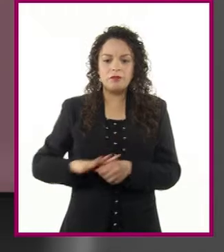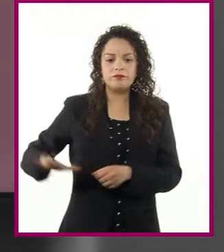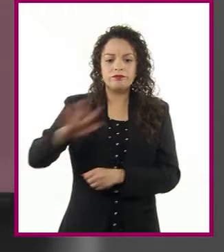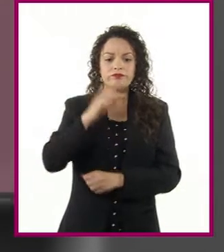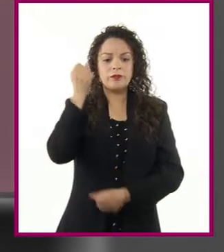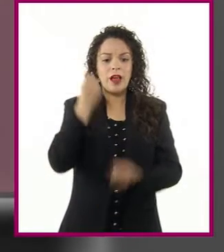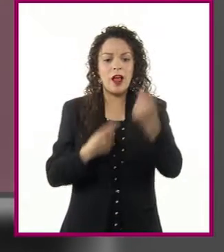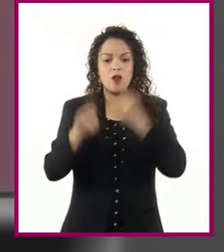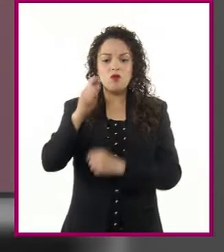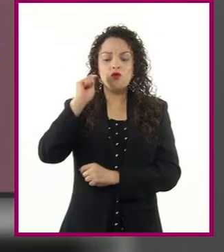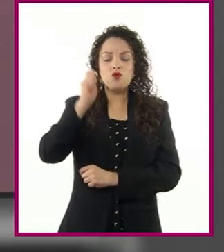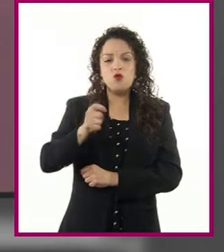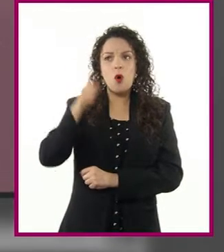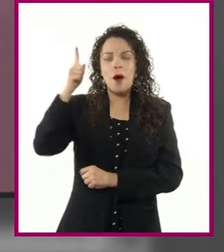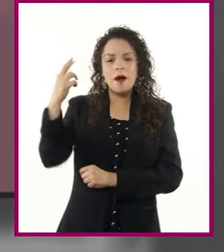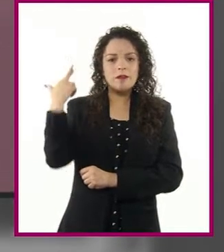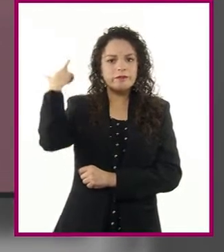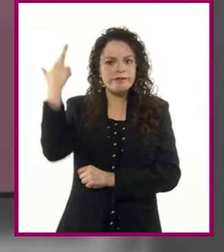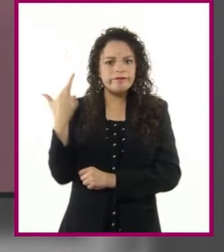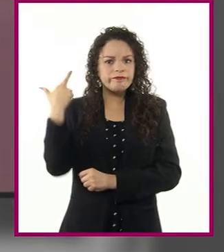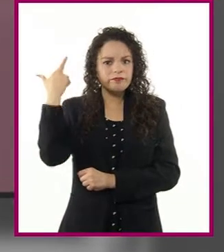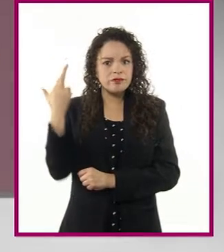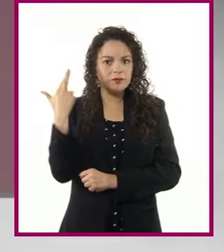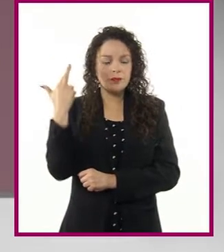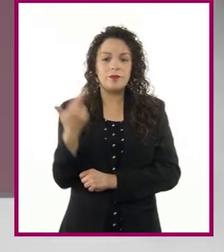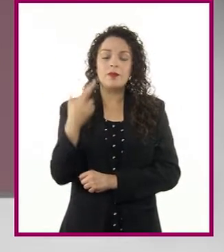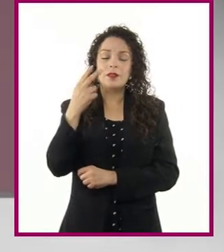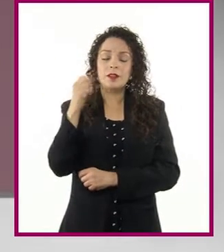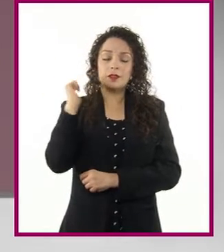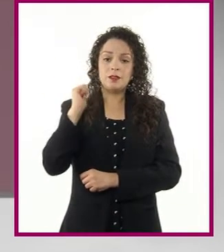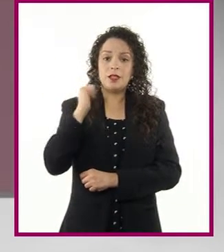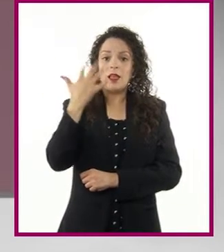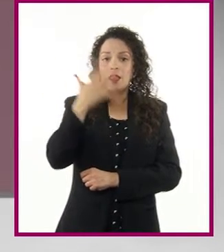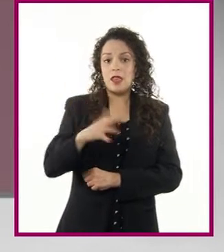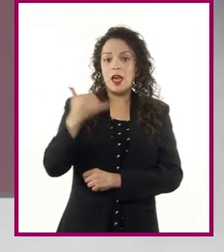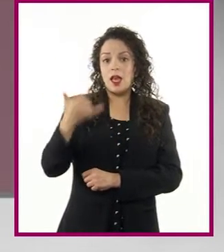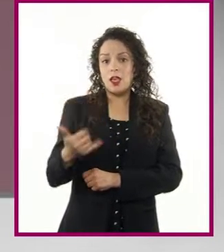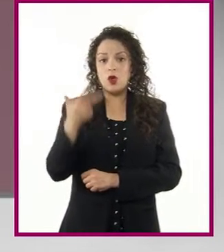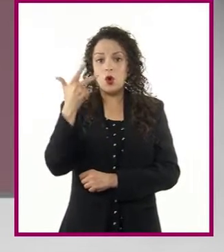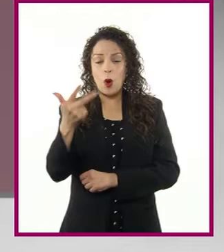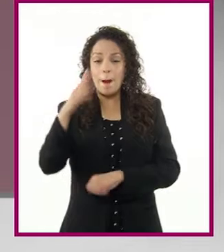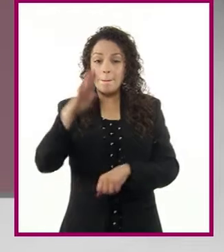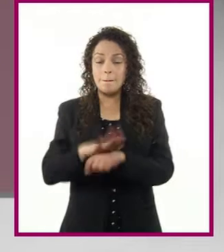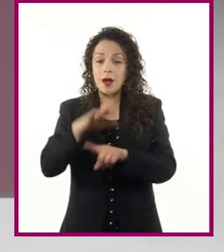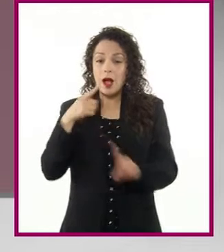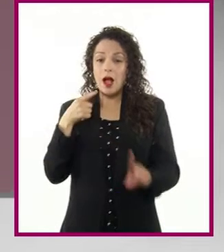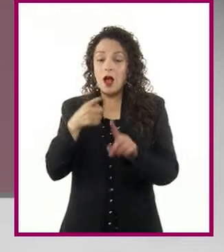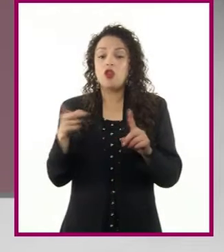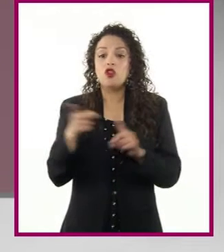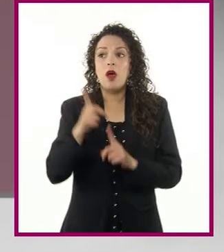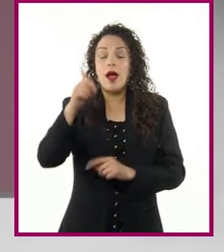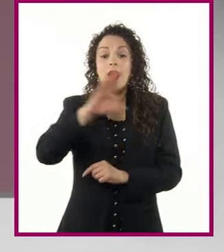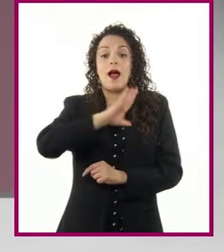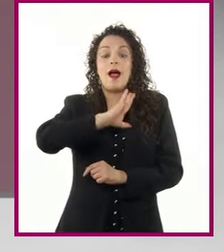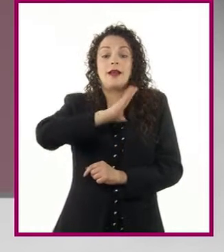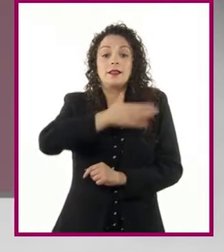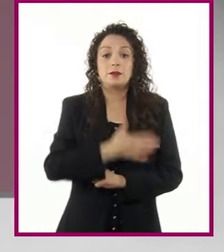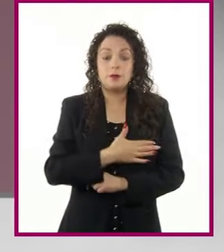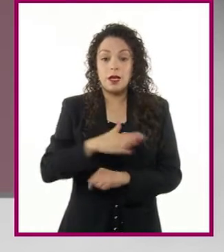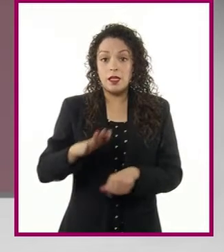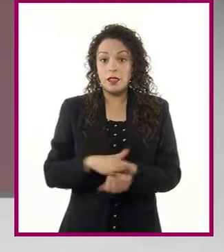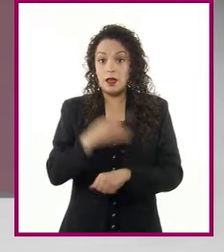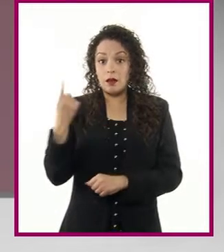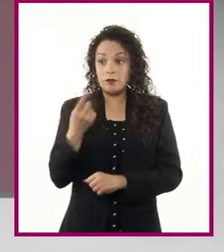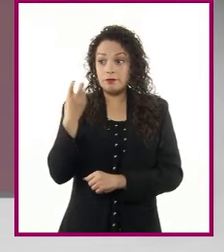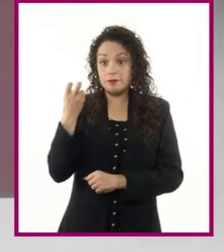monarquías europeas del siglo X y VIII, particularmente en España, pues lo sucedido ahí